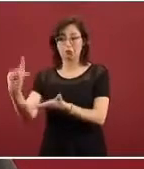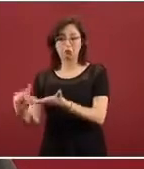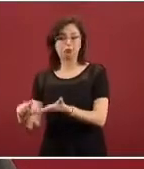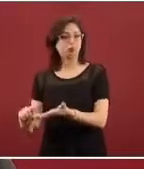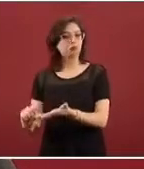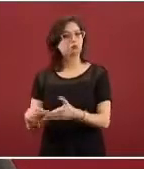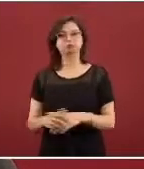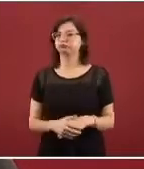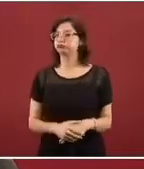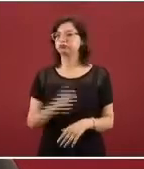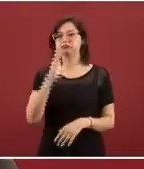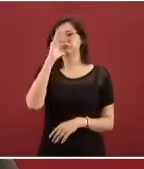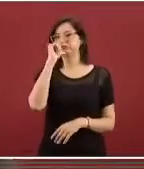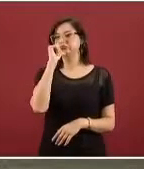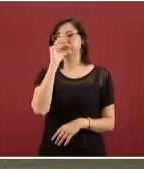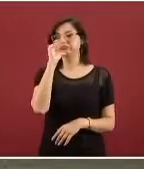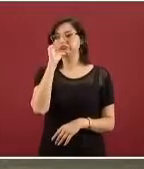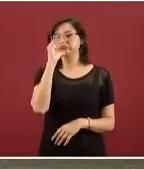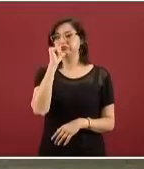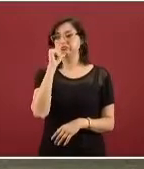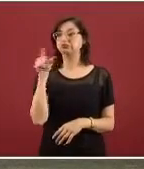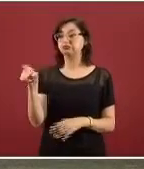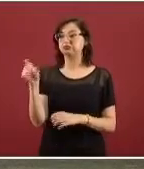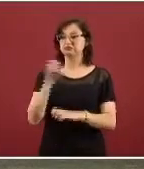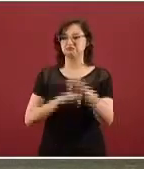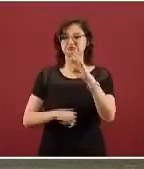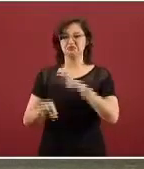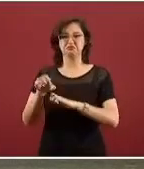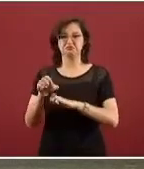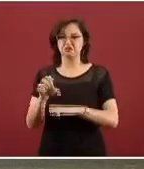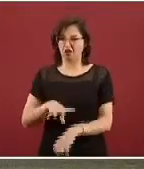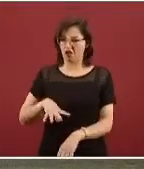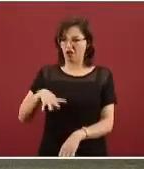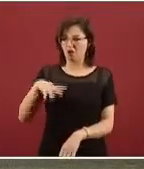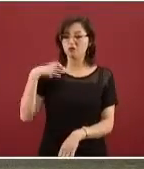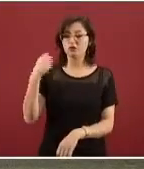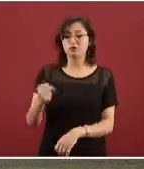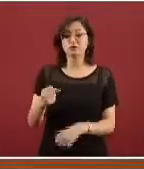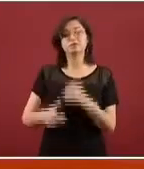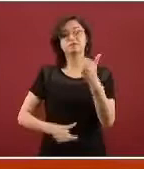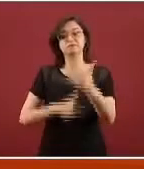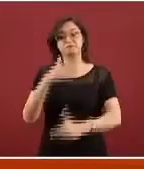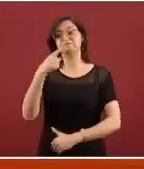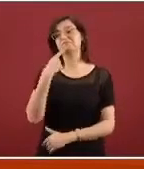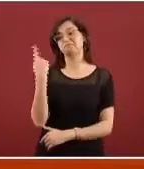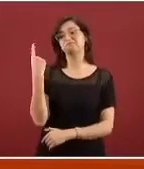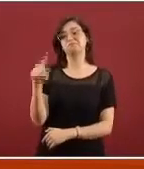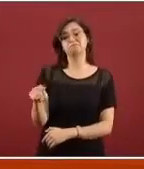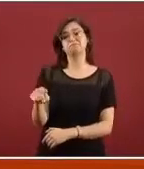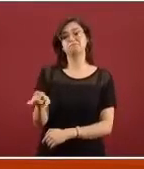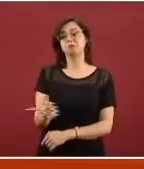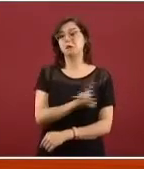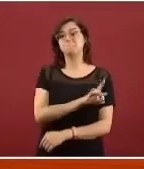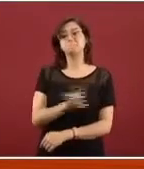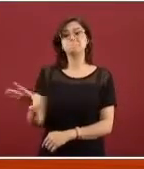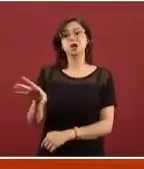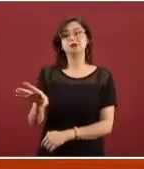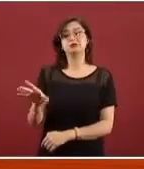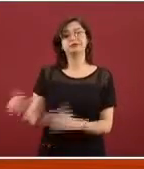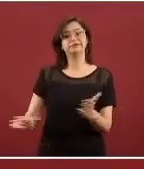lo intente se va a enfrentar en el proceso laboral que va a perder, porque la ley es muy